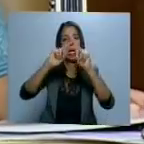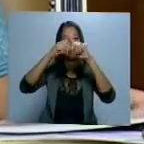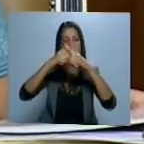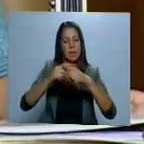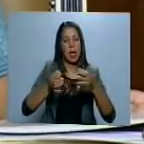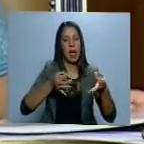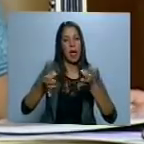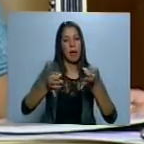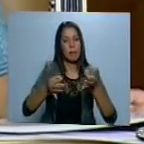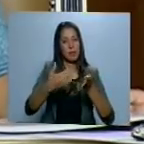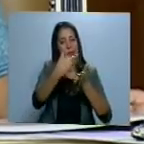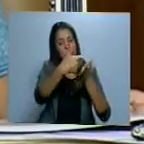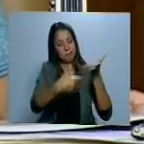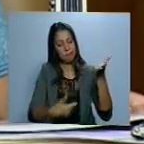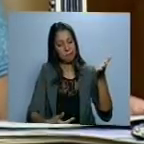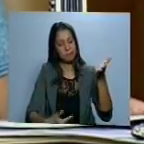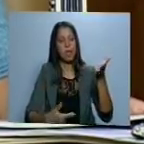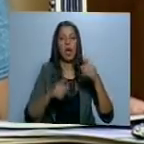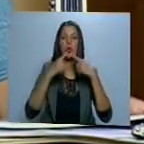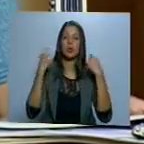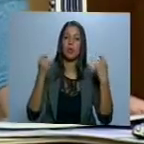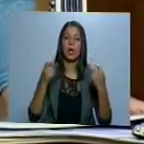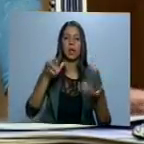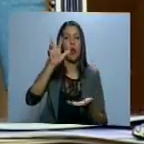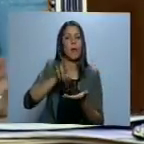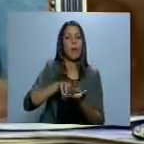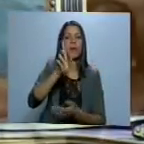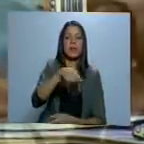al decreto mediante el cual se aprueba el mismo.